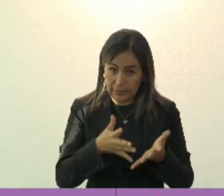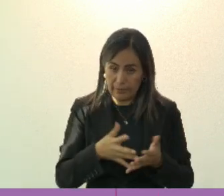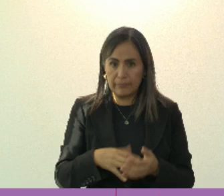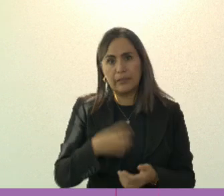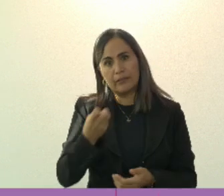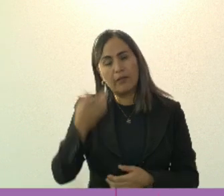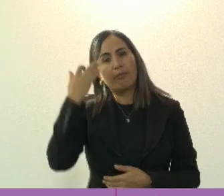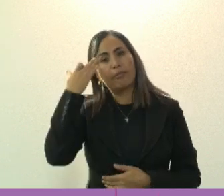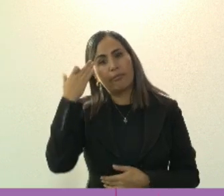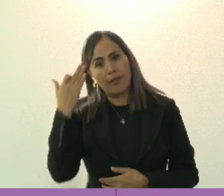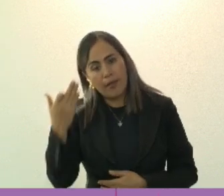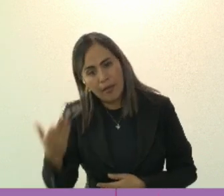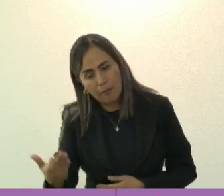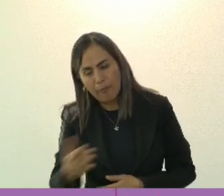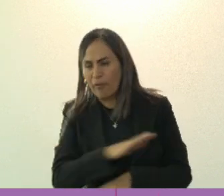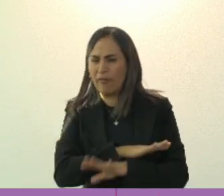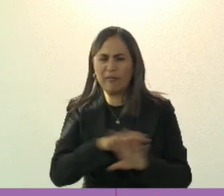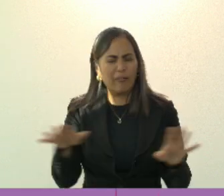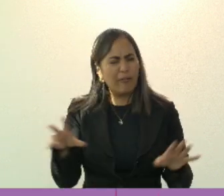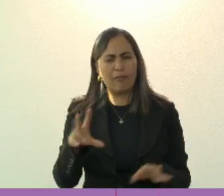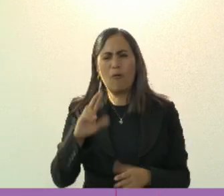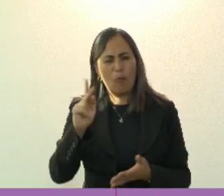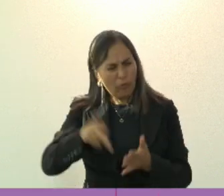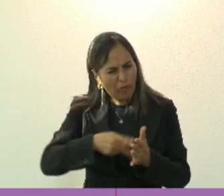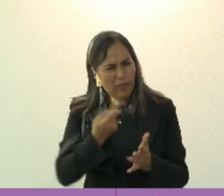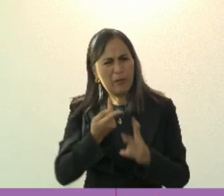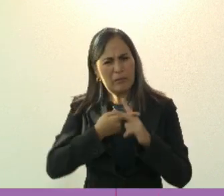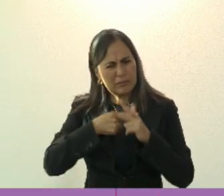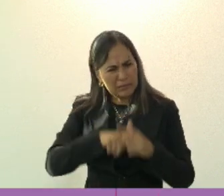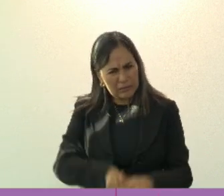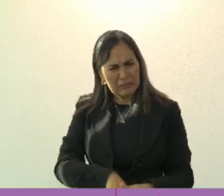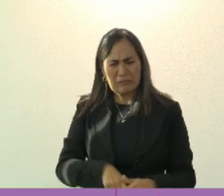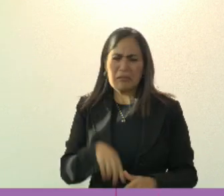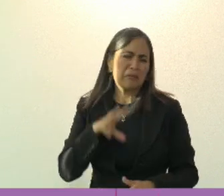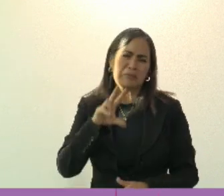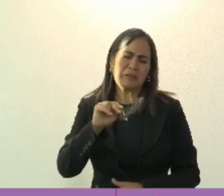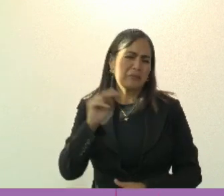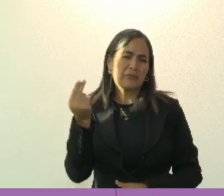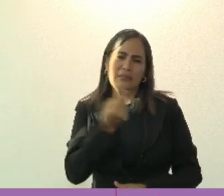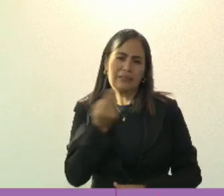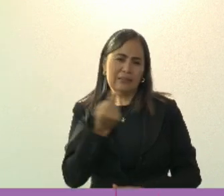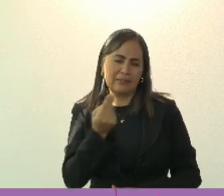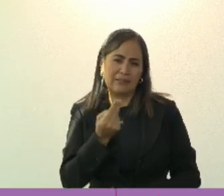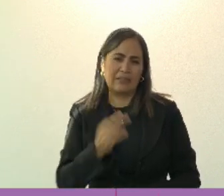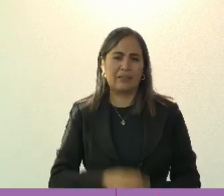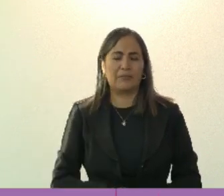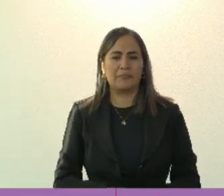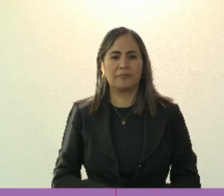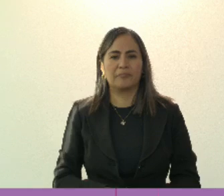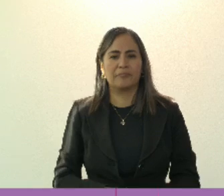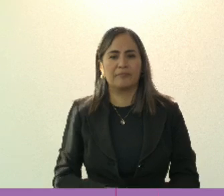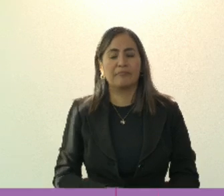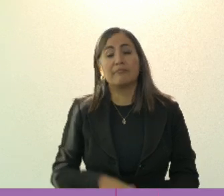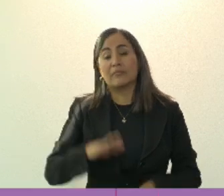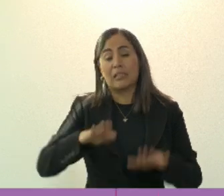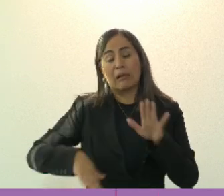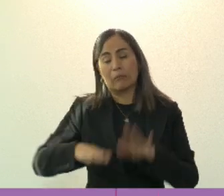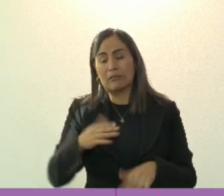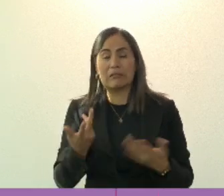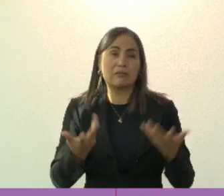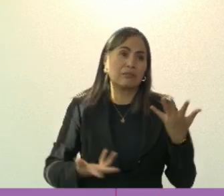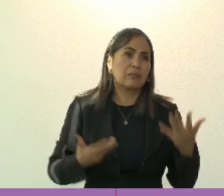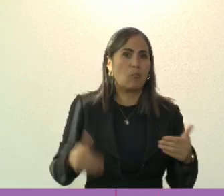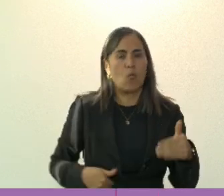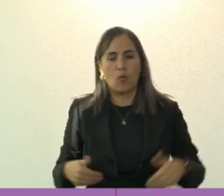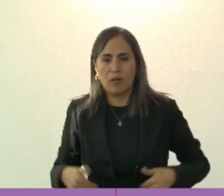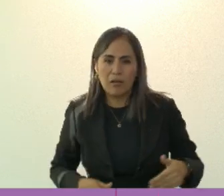ahorrar mucho tiempo, mucho esfuerzo y muchos malos momentos que luego definitivamente de eso se